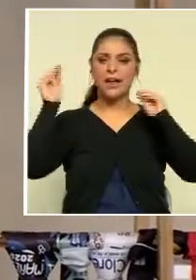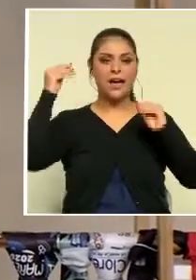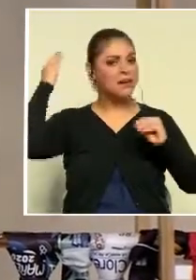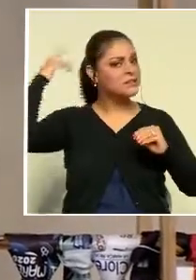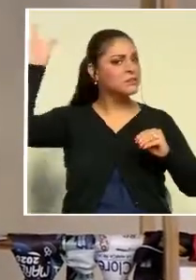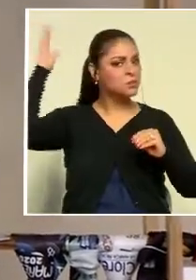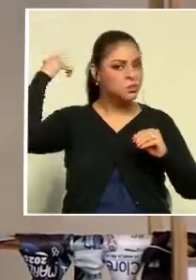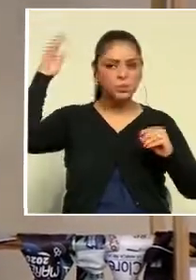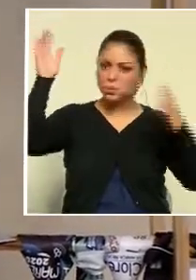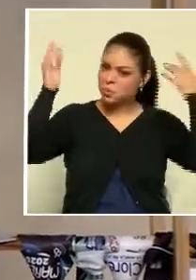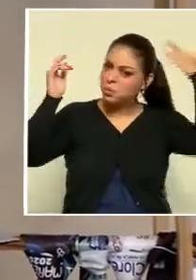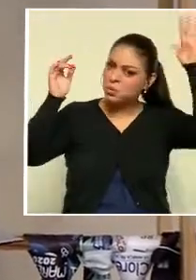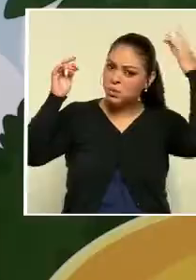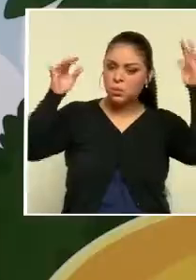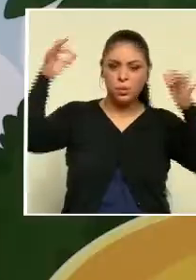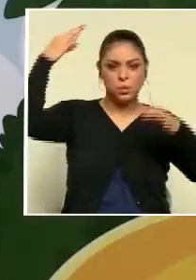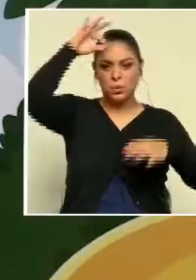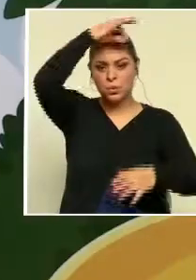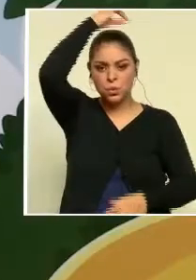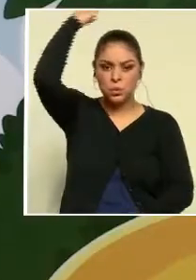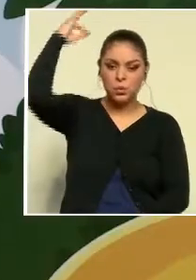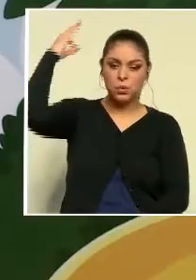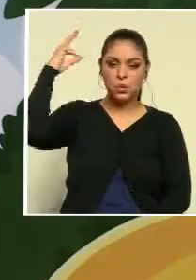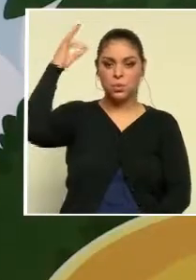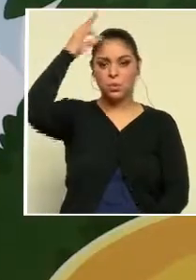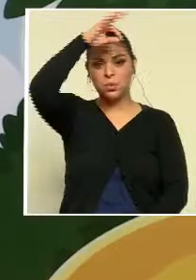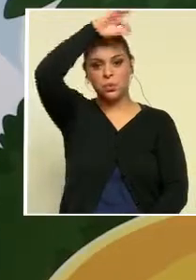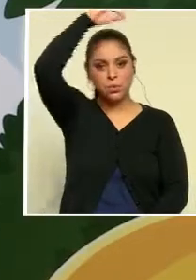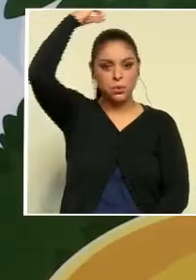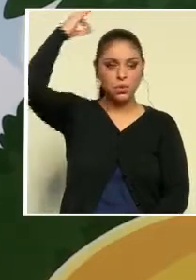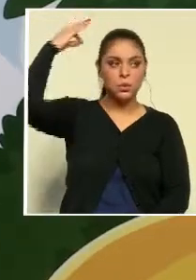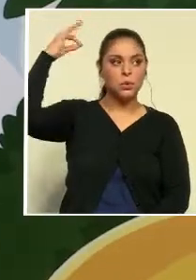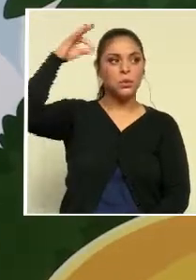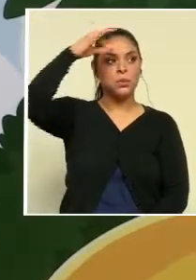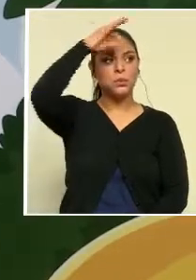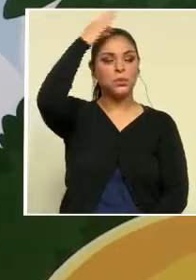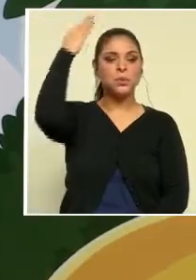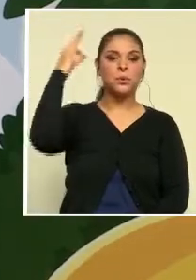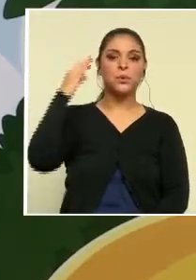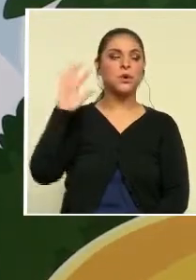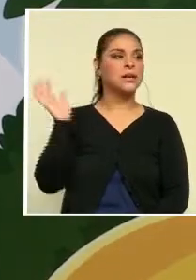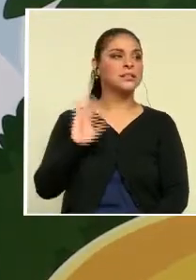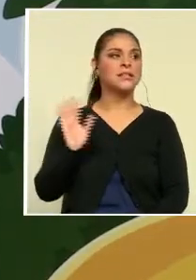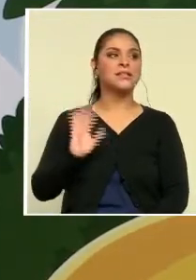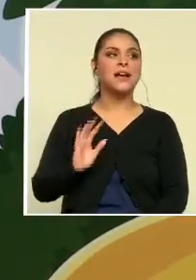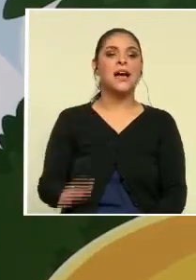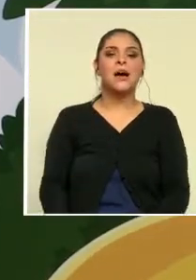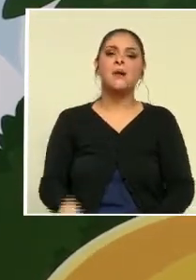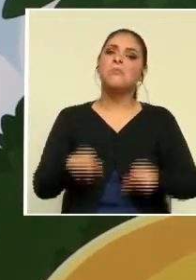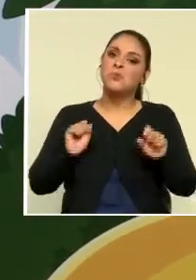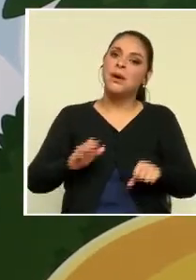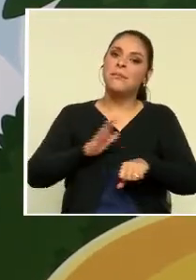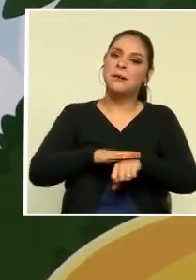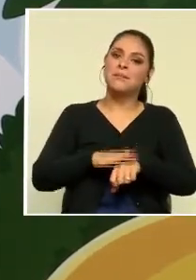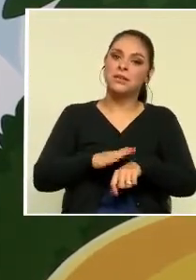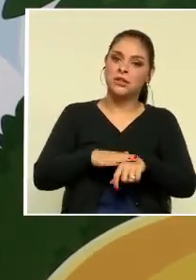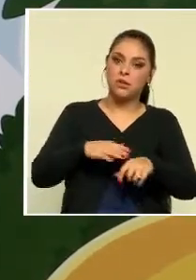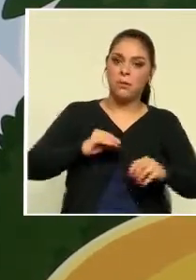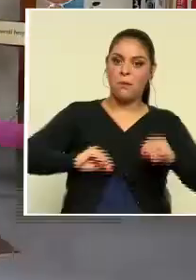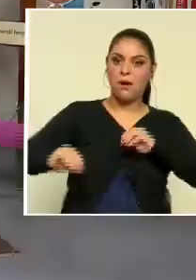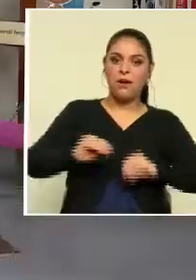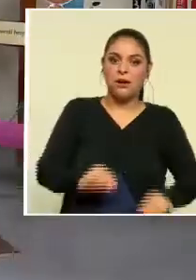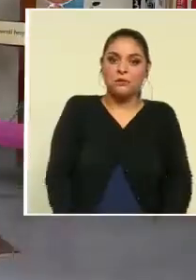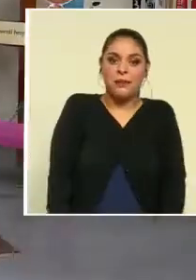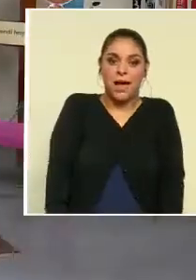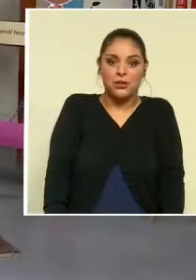si se va a dejar la cabeza por favor niños y niñas me alegra un favor ya dejé buenos los brazos de quemamos los brazos